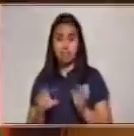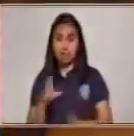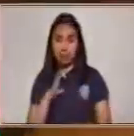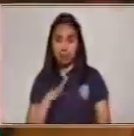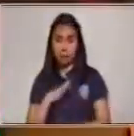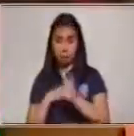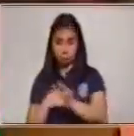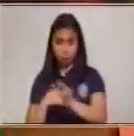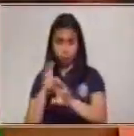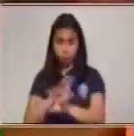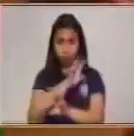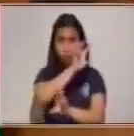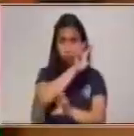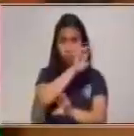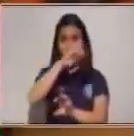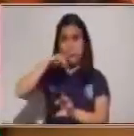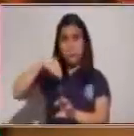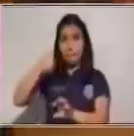carnívoros,